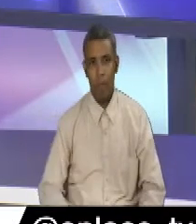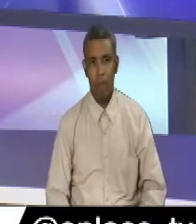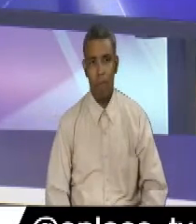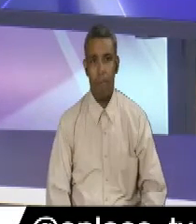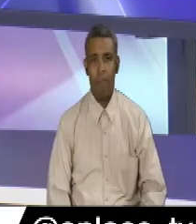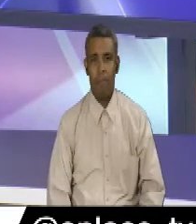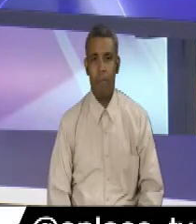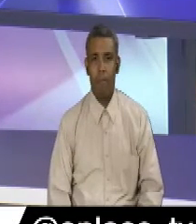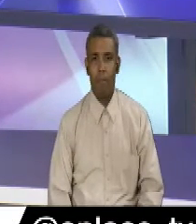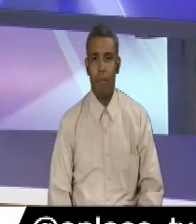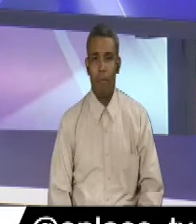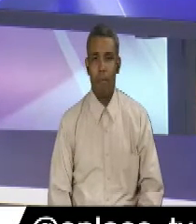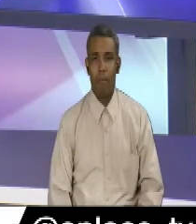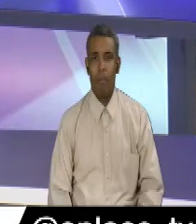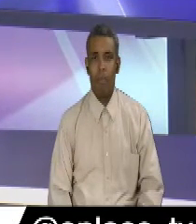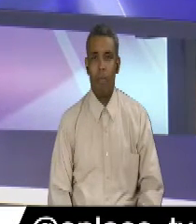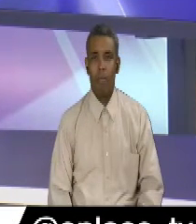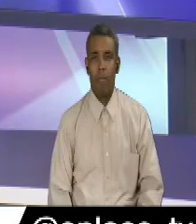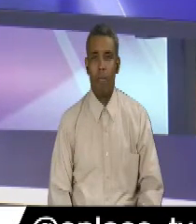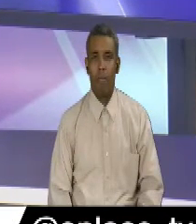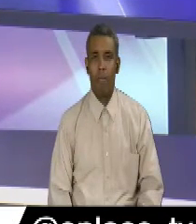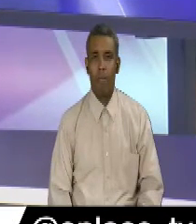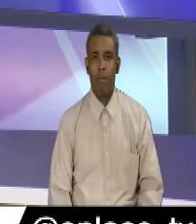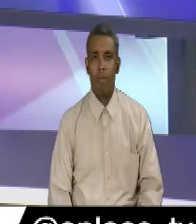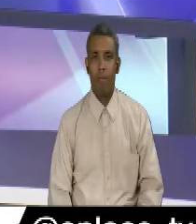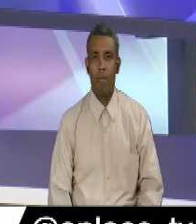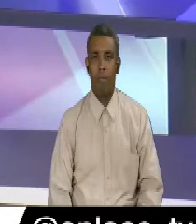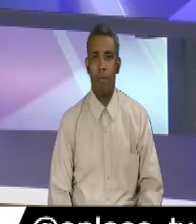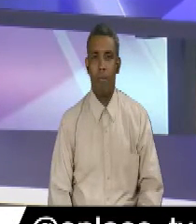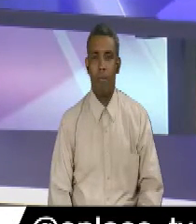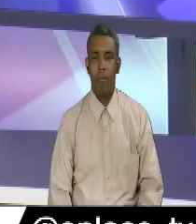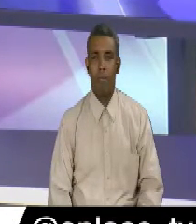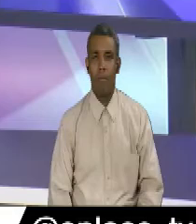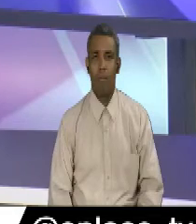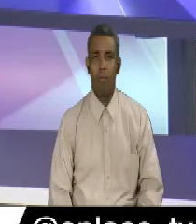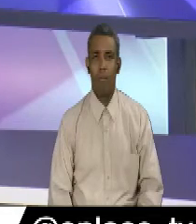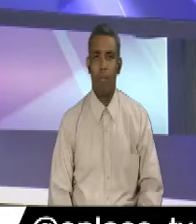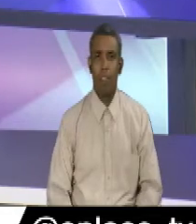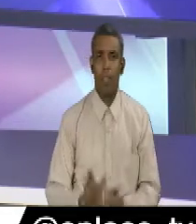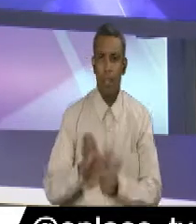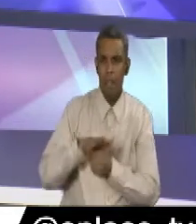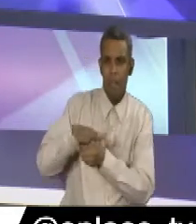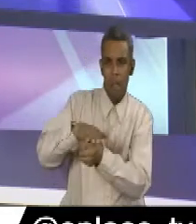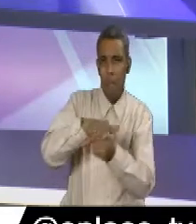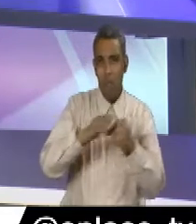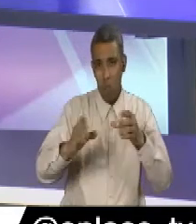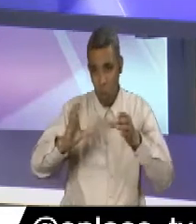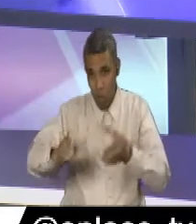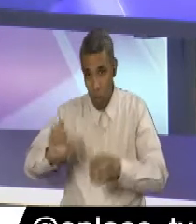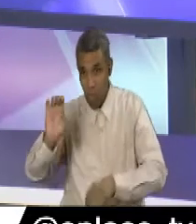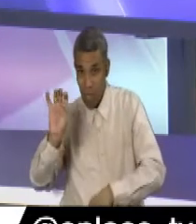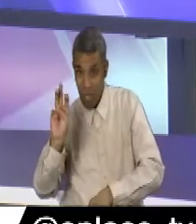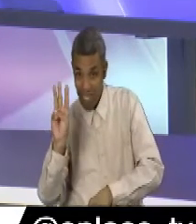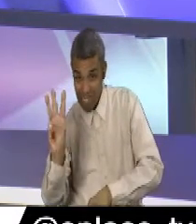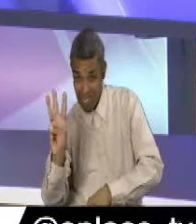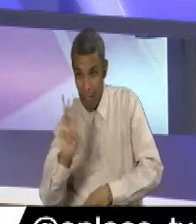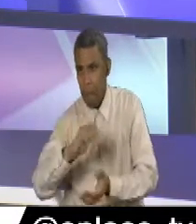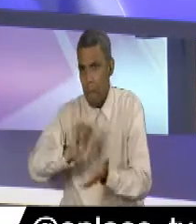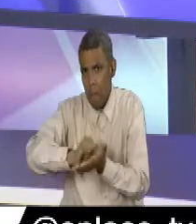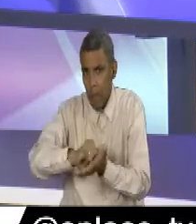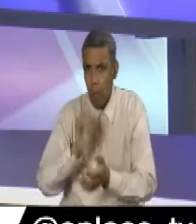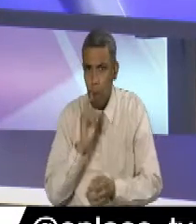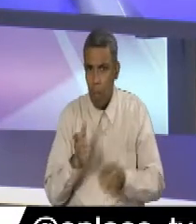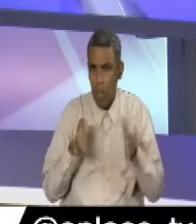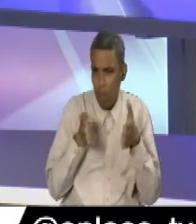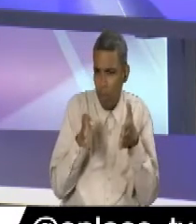Proyecto de autopavimentación que se adelanta en Barranca Bermeja es modelo a nivel país. Así lo determinó el Departamento Nacional de Planeación, que